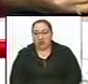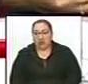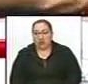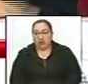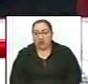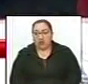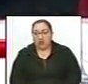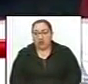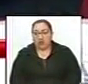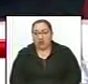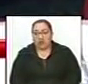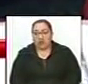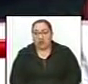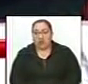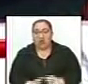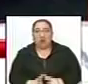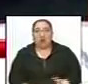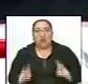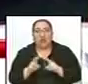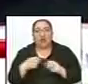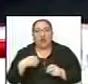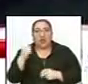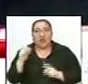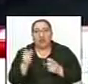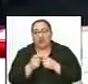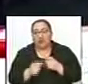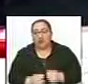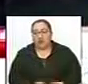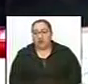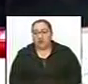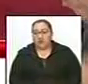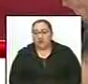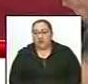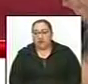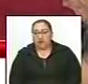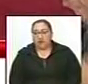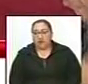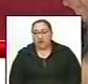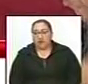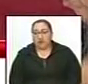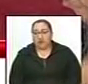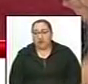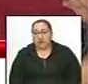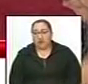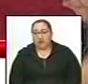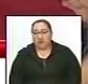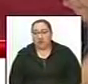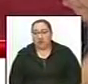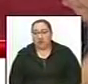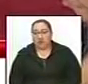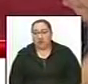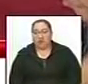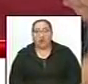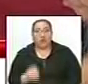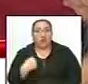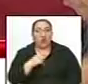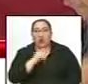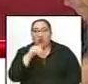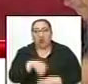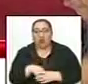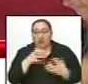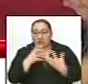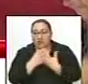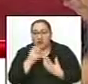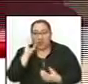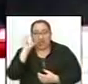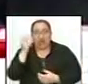la valoración que tiene el derecho un congresista de la República. O sea, yo no voto en concordancia a